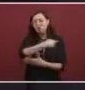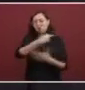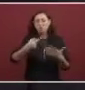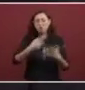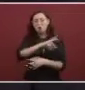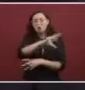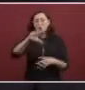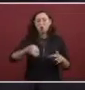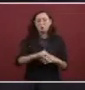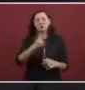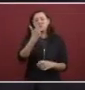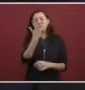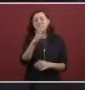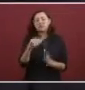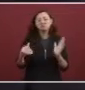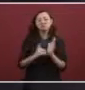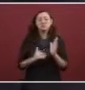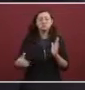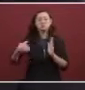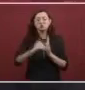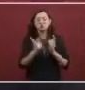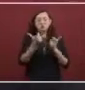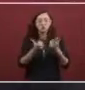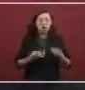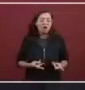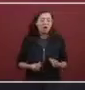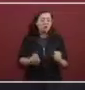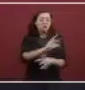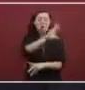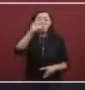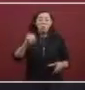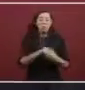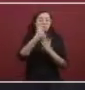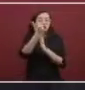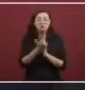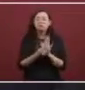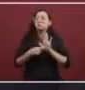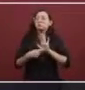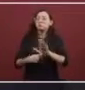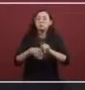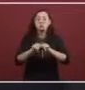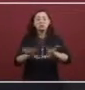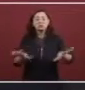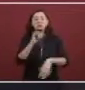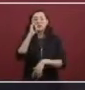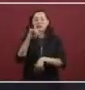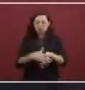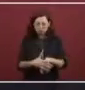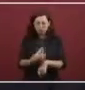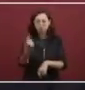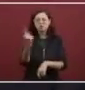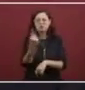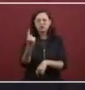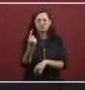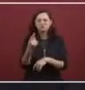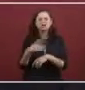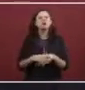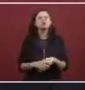publicidad, los 10 mil millones de pesos. Bueno, hoy ya se